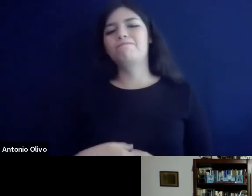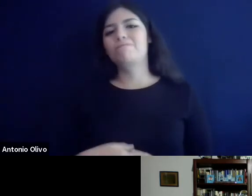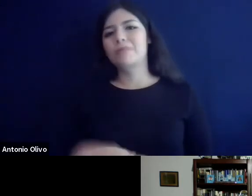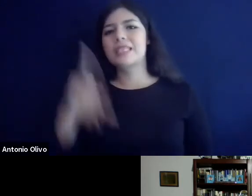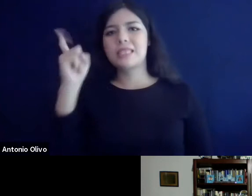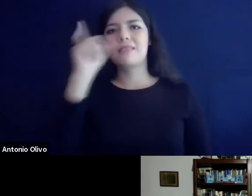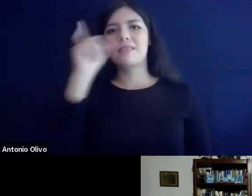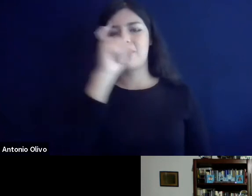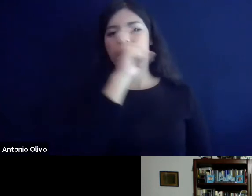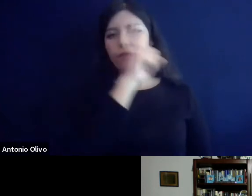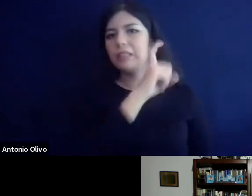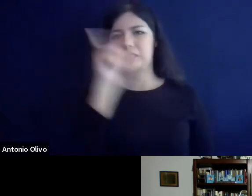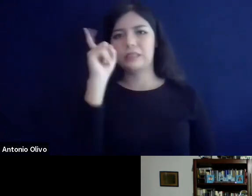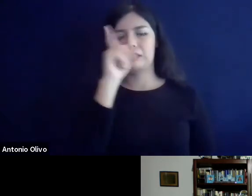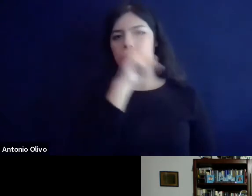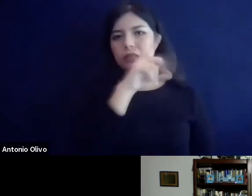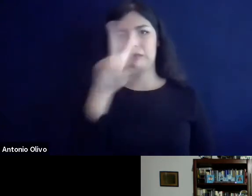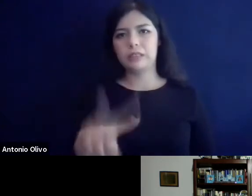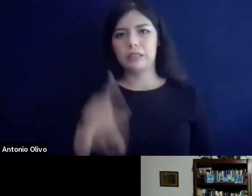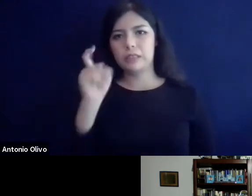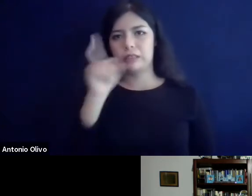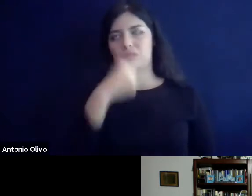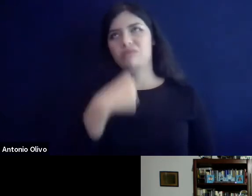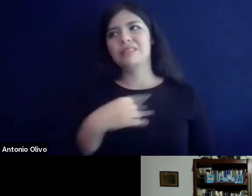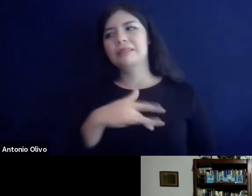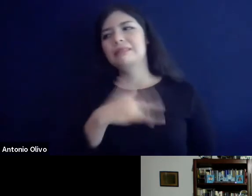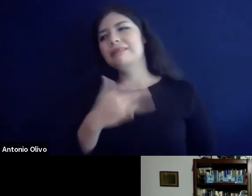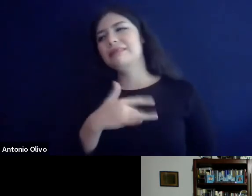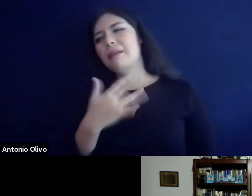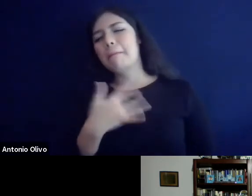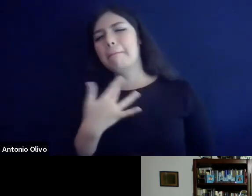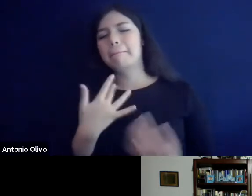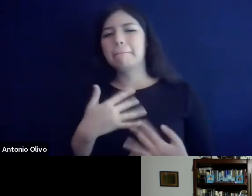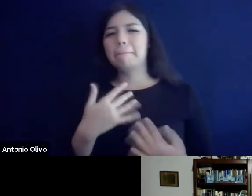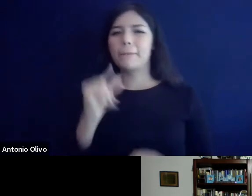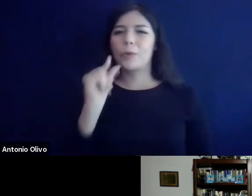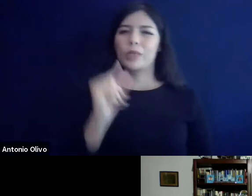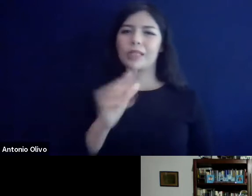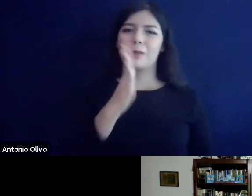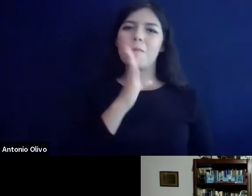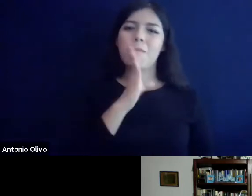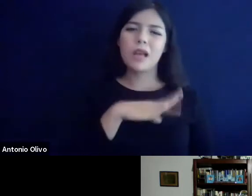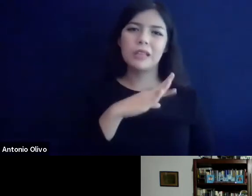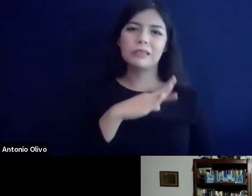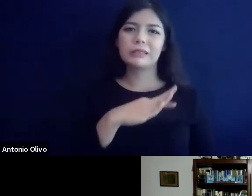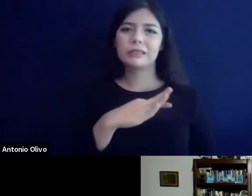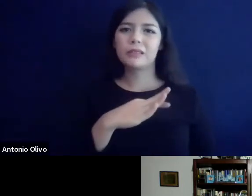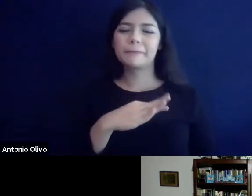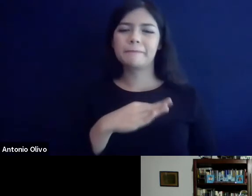sí hubo por ahí esa parte que sí me sentí, que ok, bueno, sí está muy bien, pero...